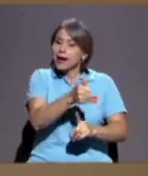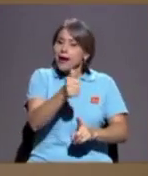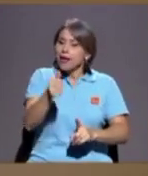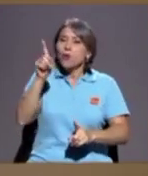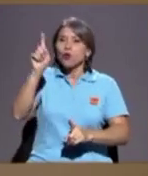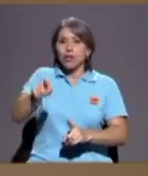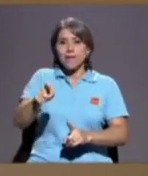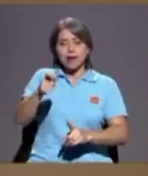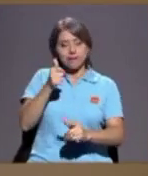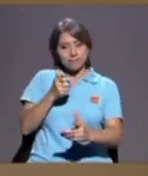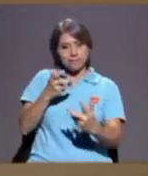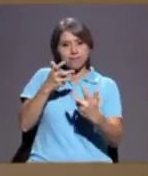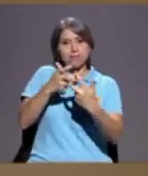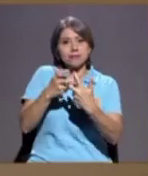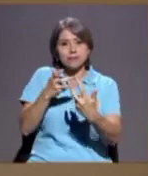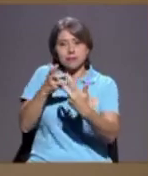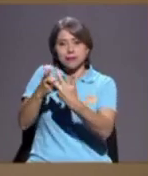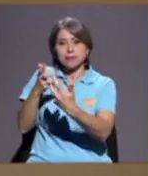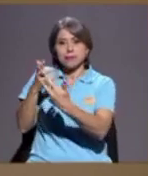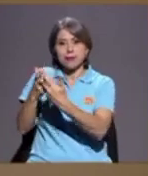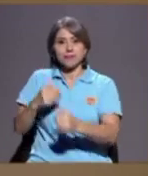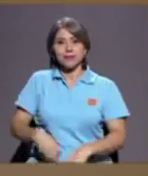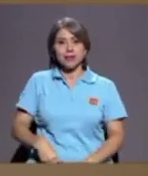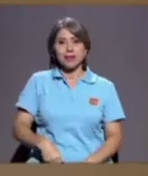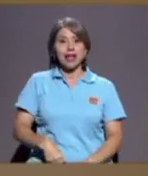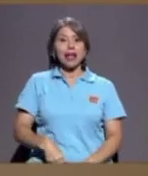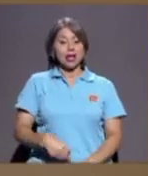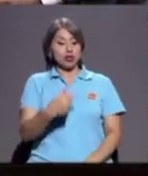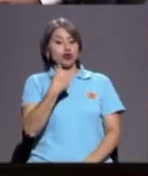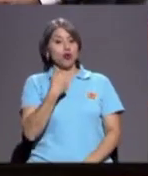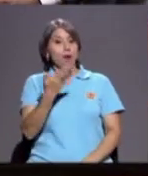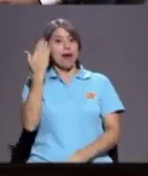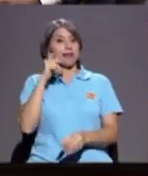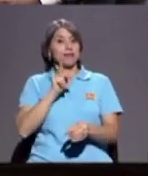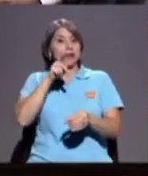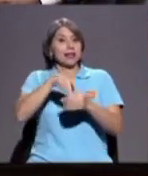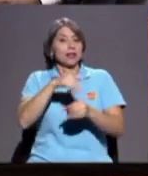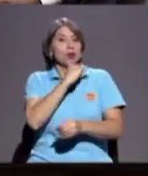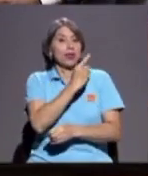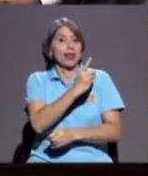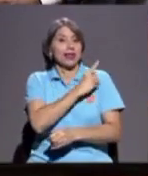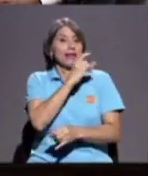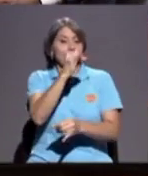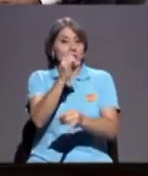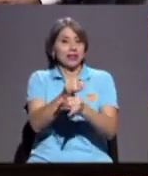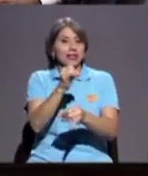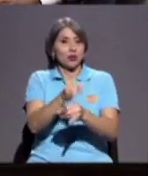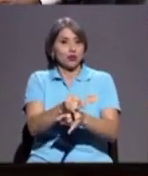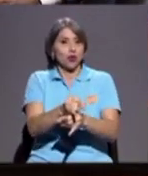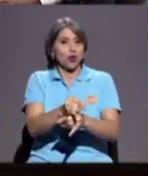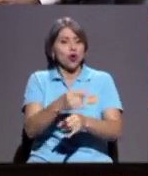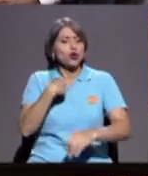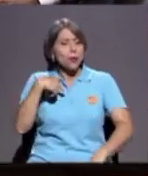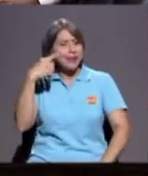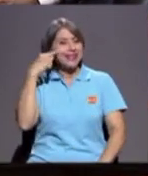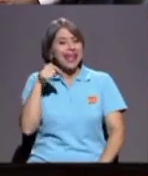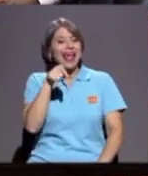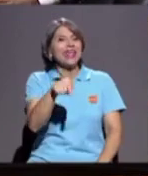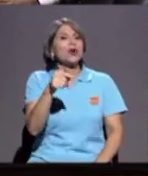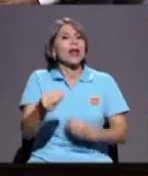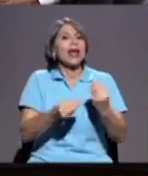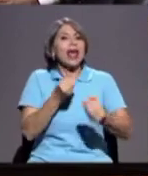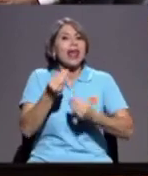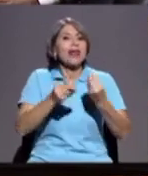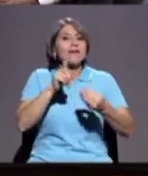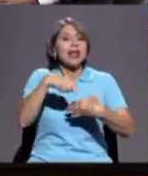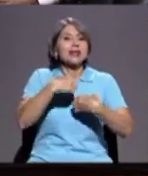que a cuya junta directiva yo pertenecí, me parece que lo que tenía que hacer era mirar el